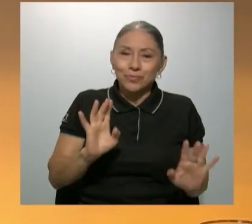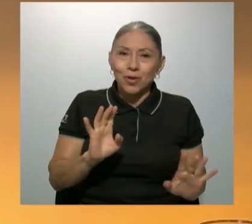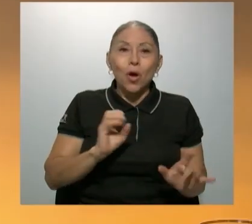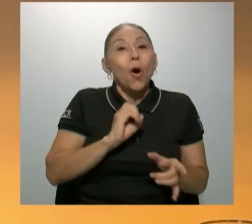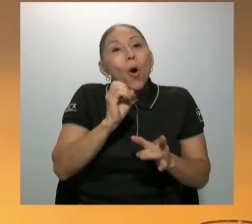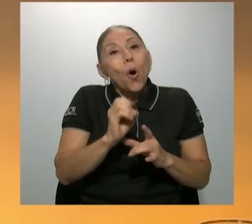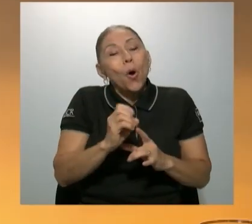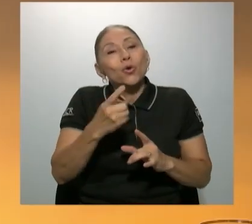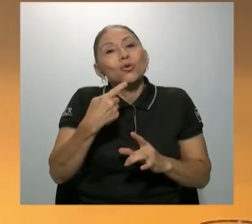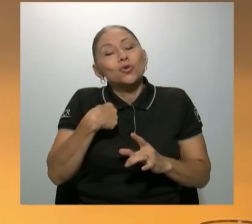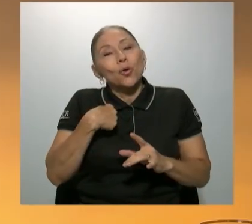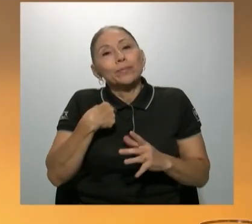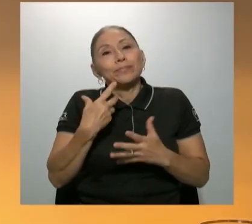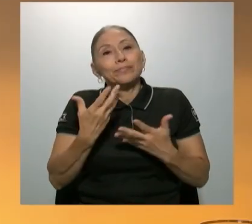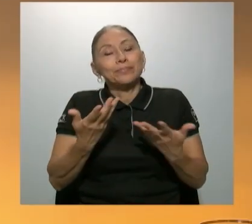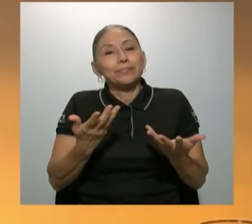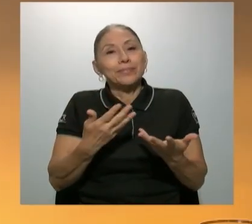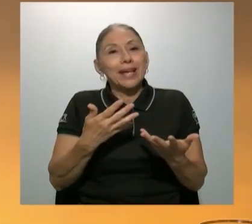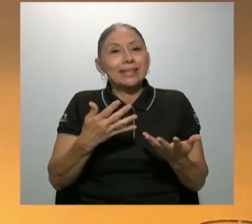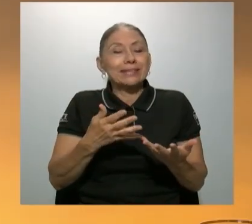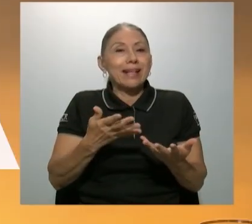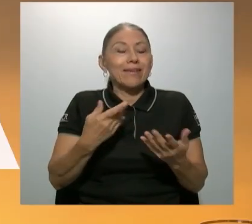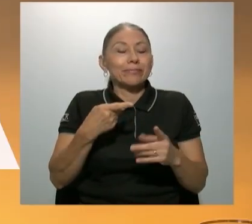méritos, y